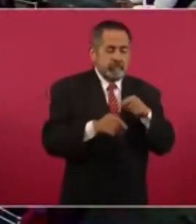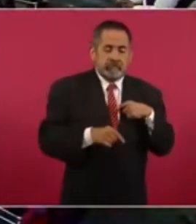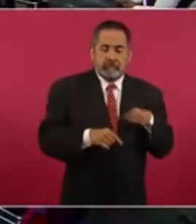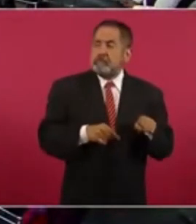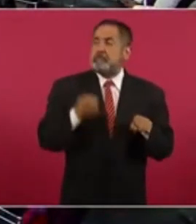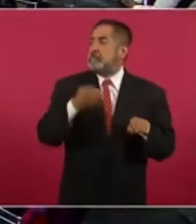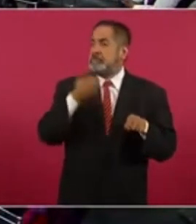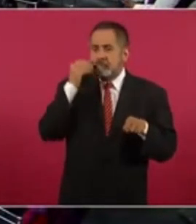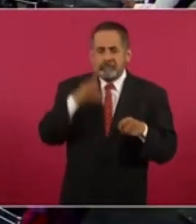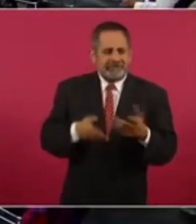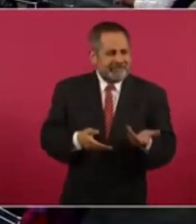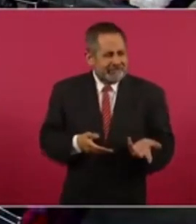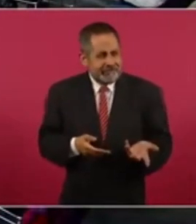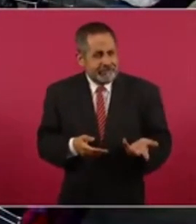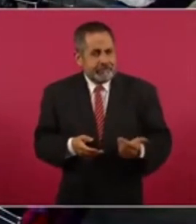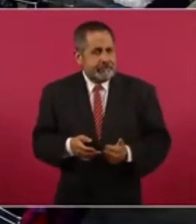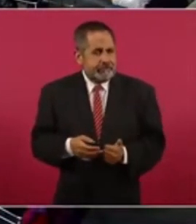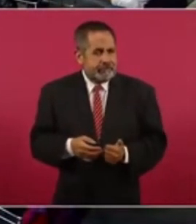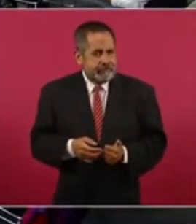que están